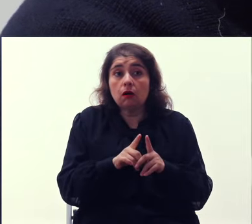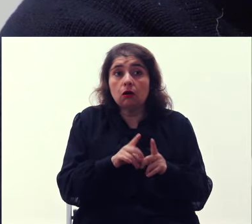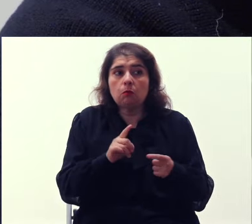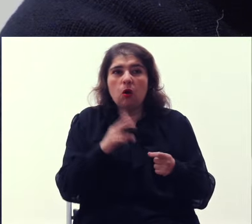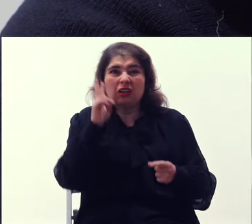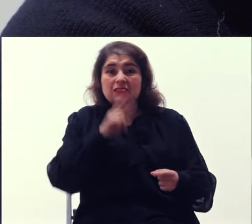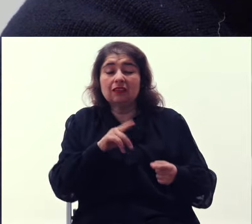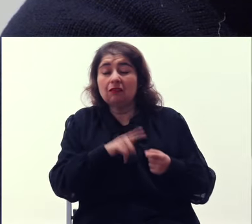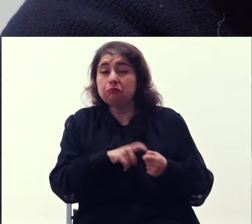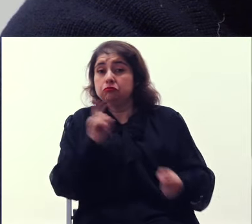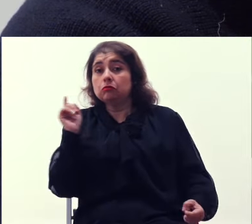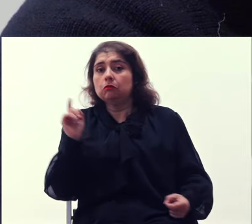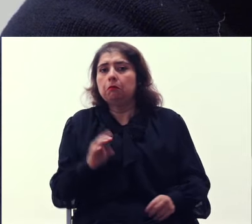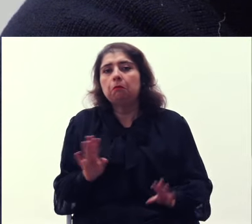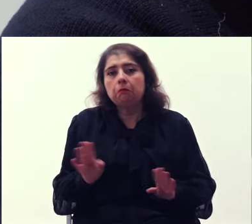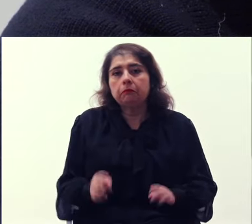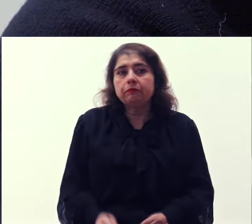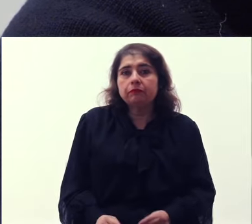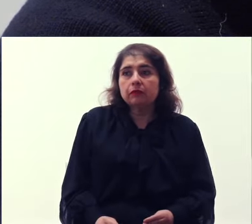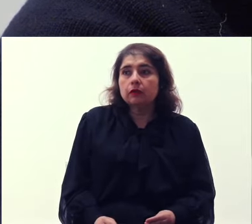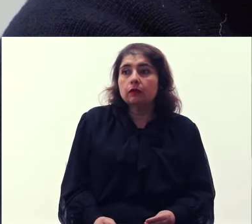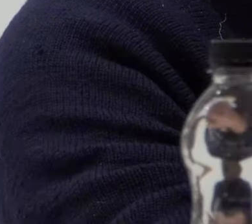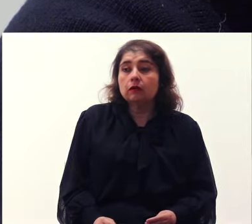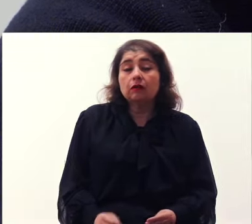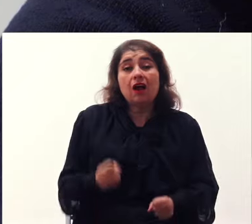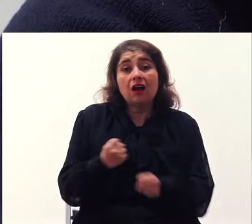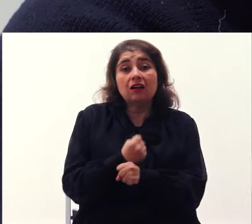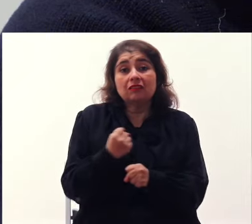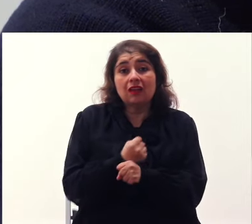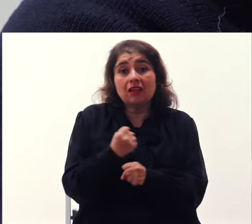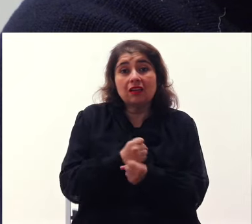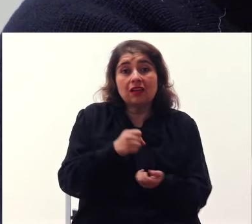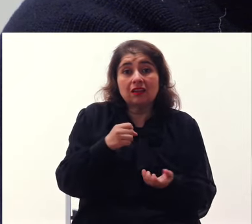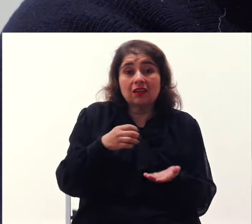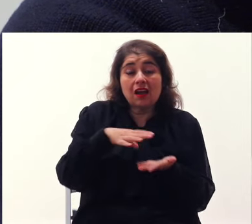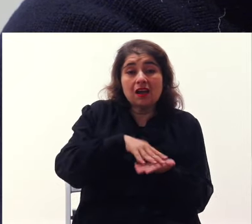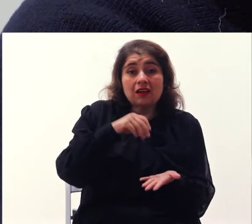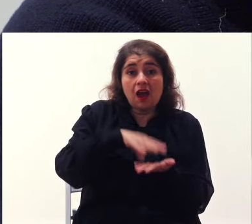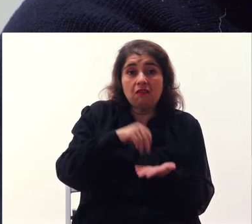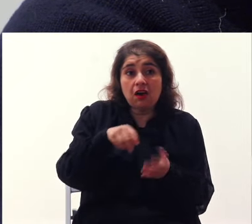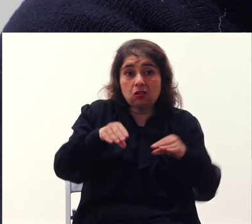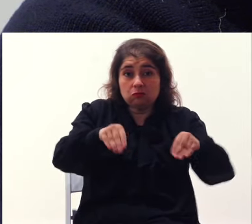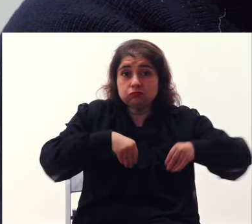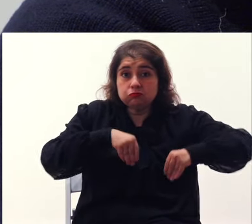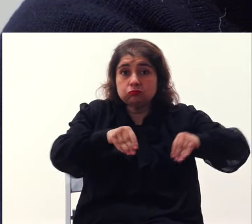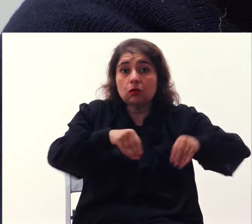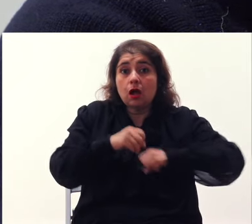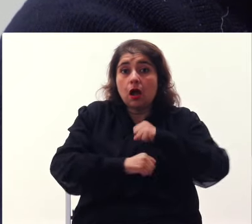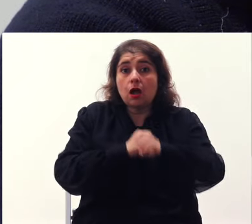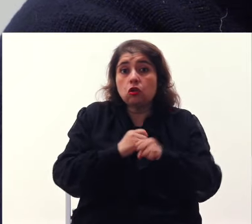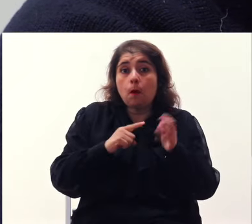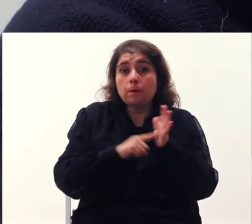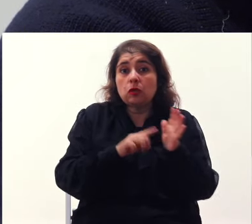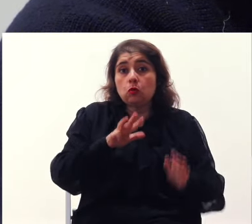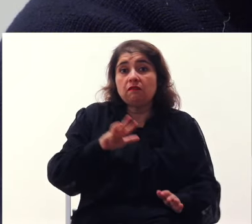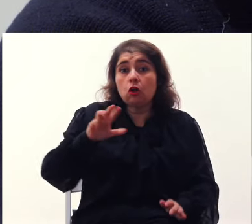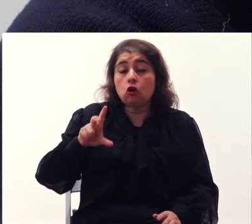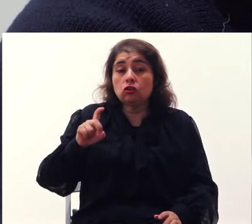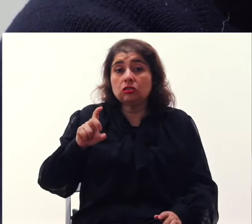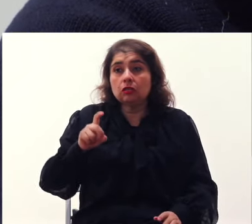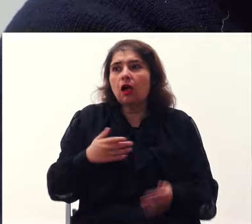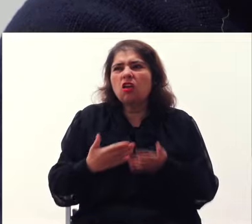ajeno a ello, ¿no es cierto? Él, sobre lo que pasa en el taller de grabado de los años 80, en la